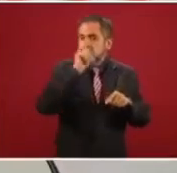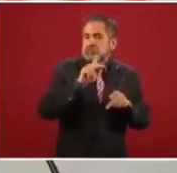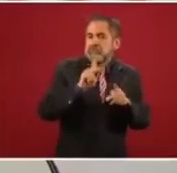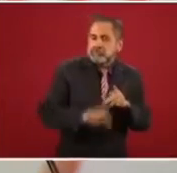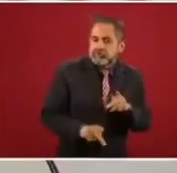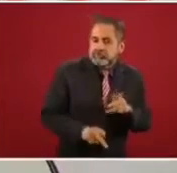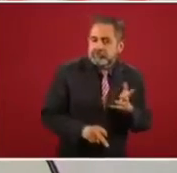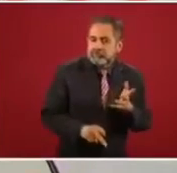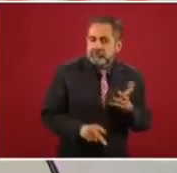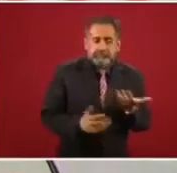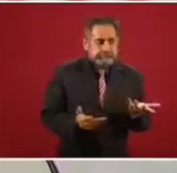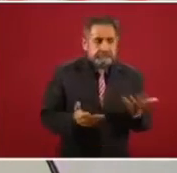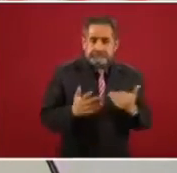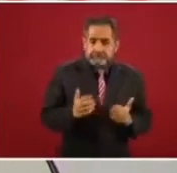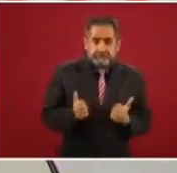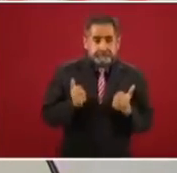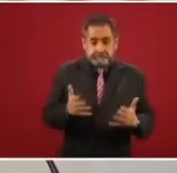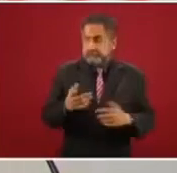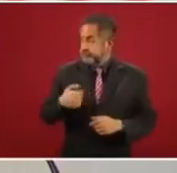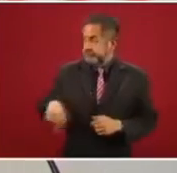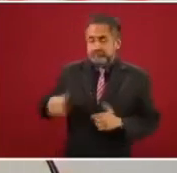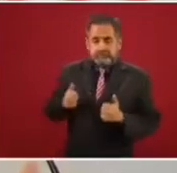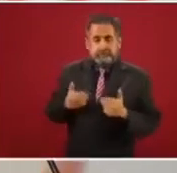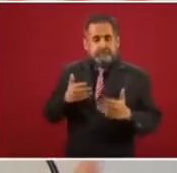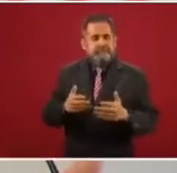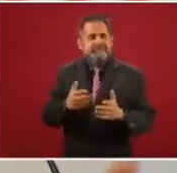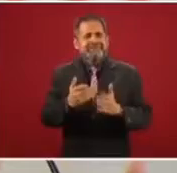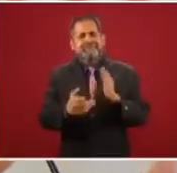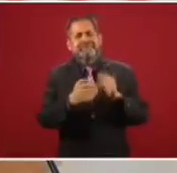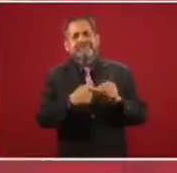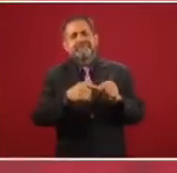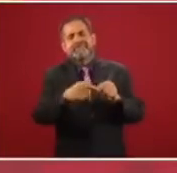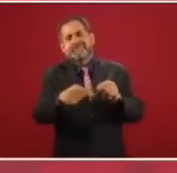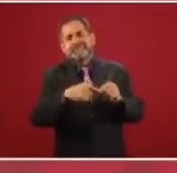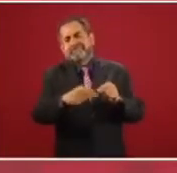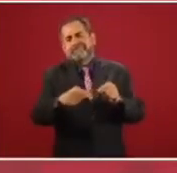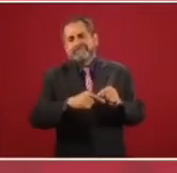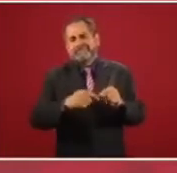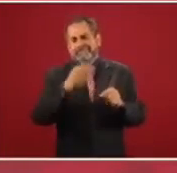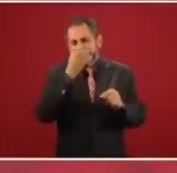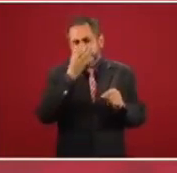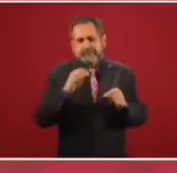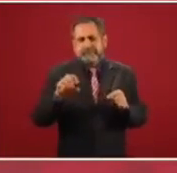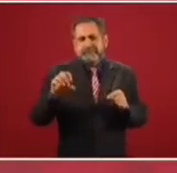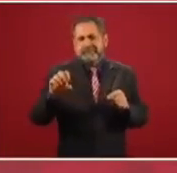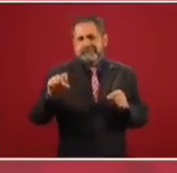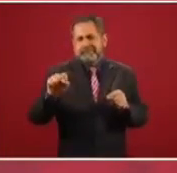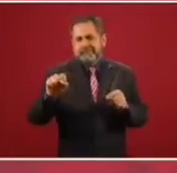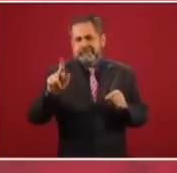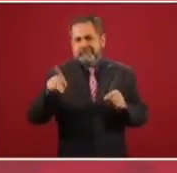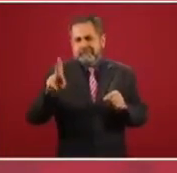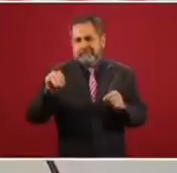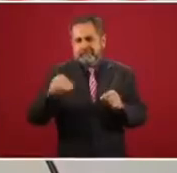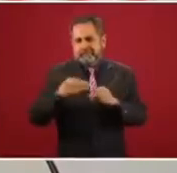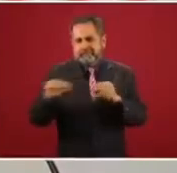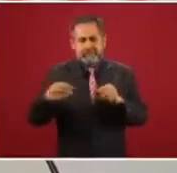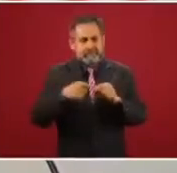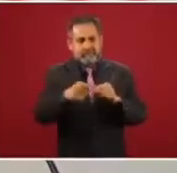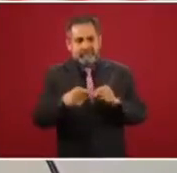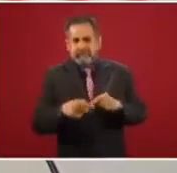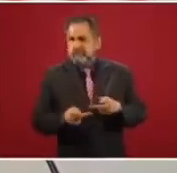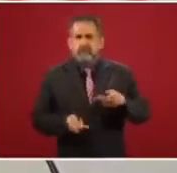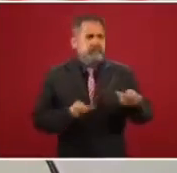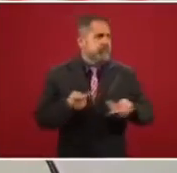llegamos faltaban como 50-60 pregunto